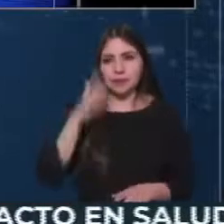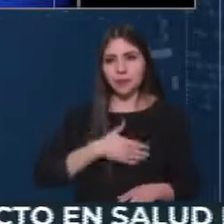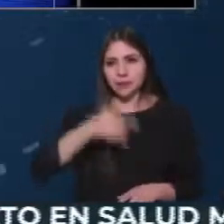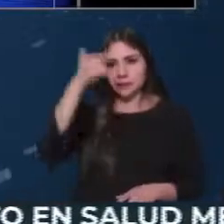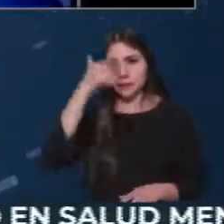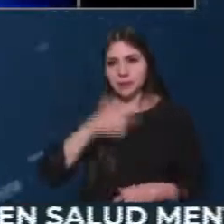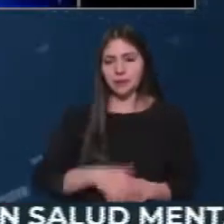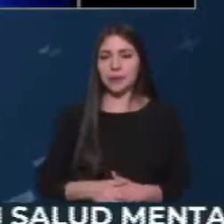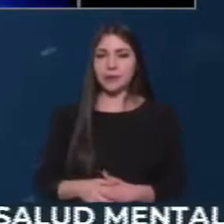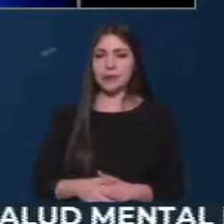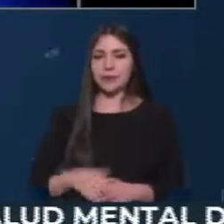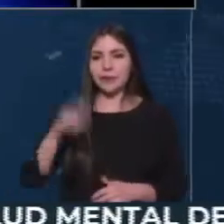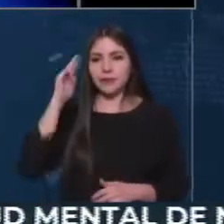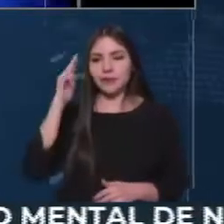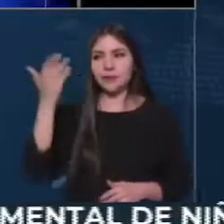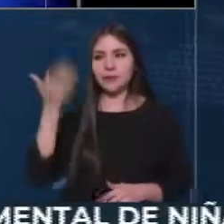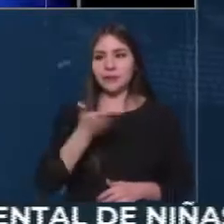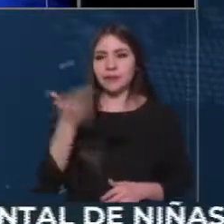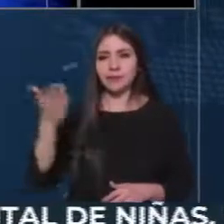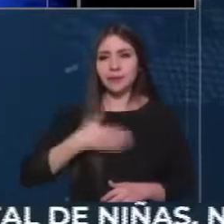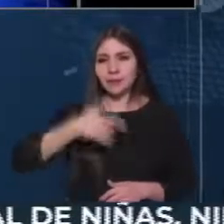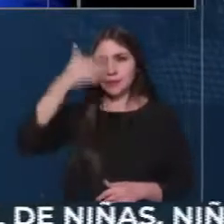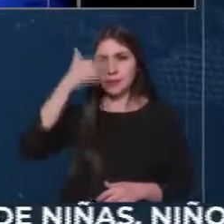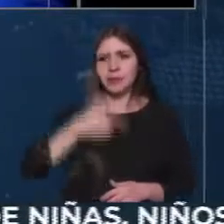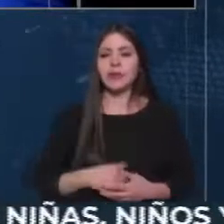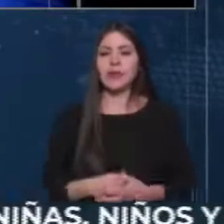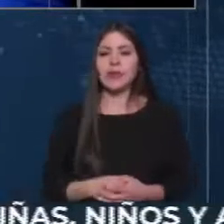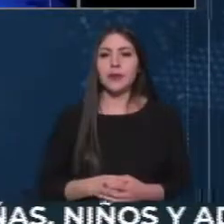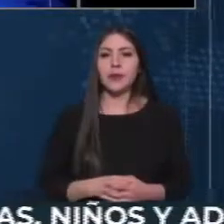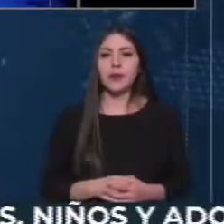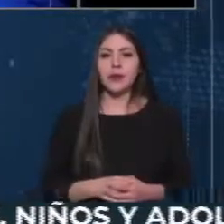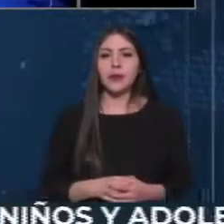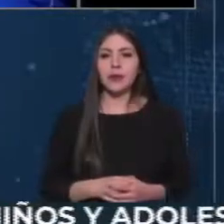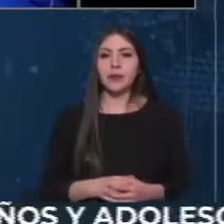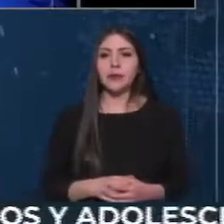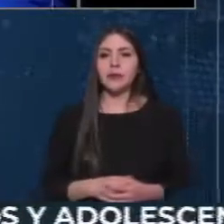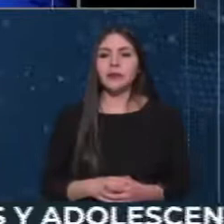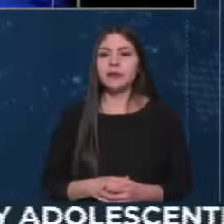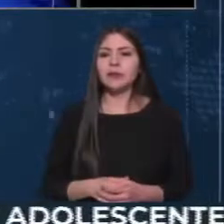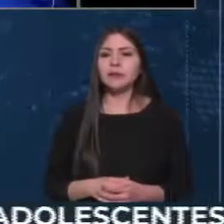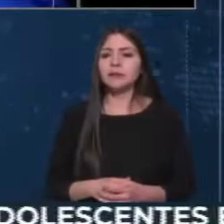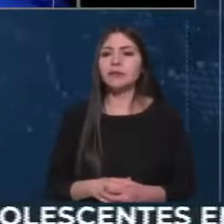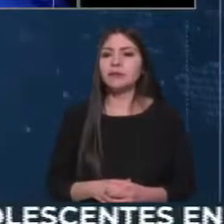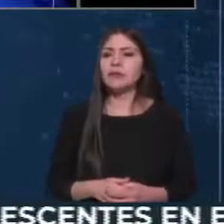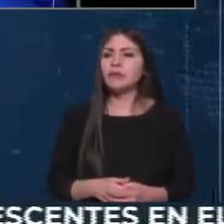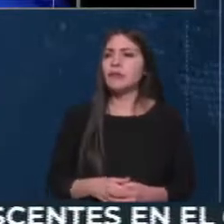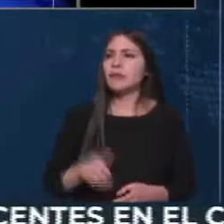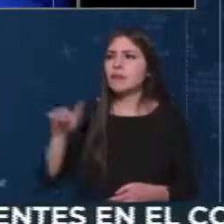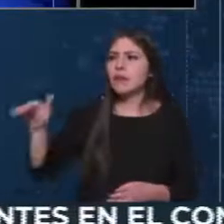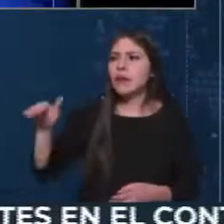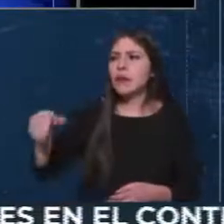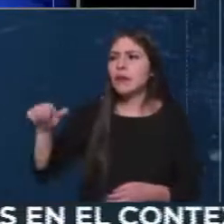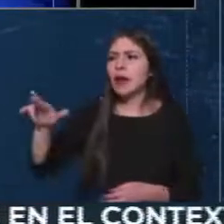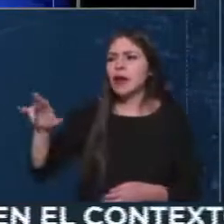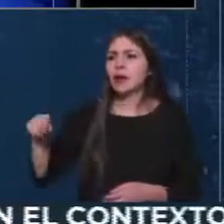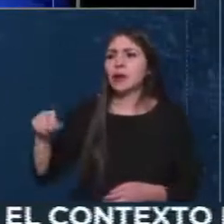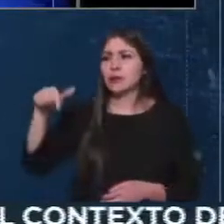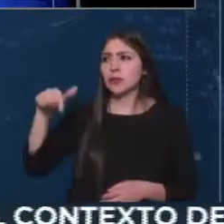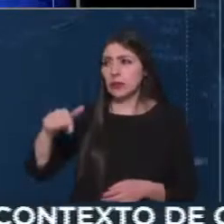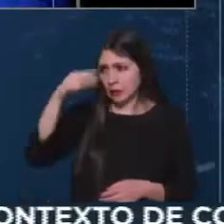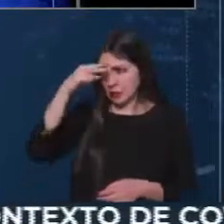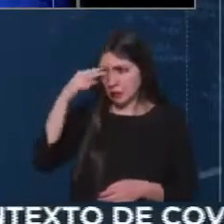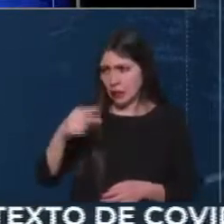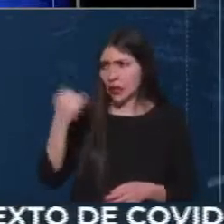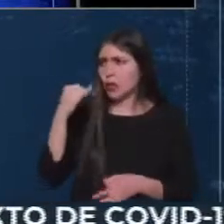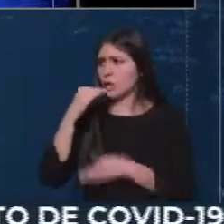Azul, hola Juan, buenas noches. Mario, ¿qué lección tendremos que aprender, no solo en México, sino en todo el mundo, sobre lo que